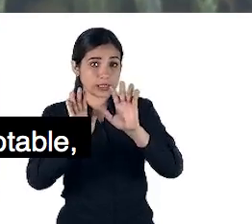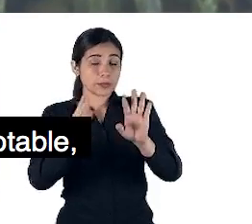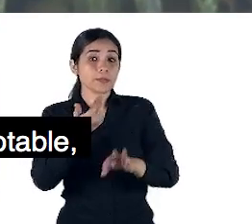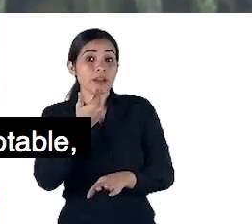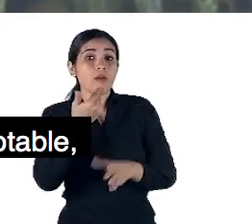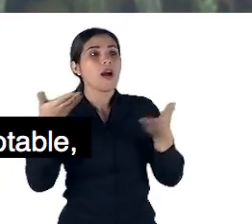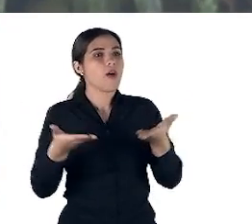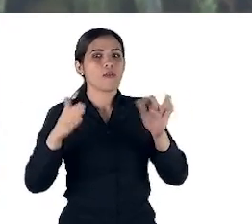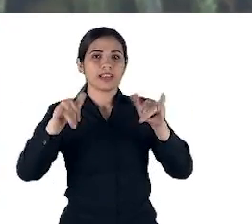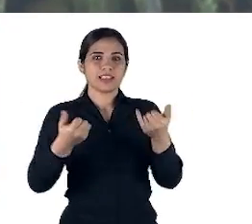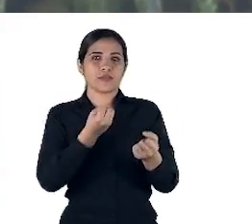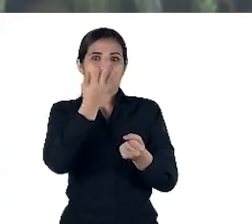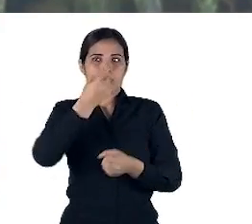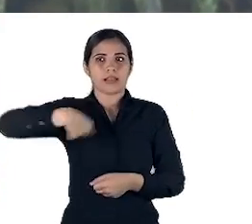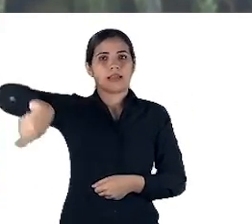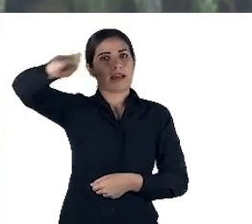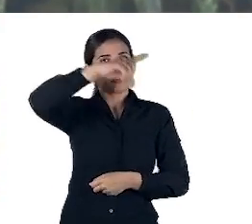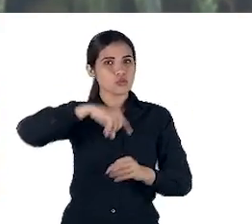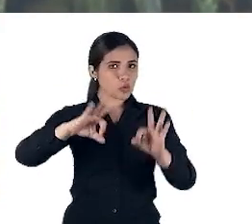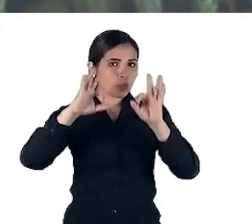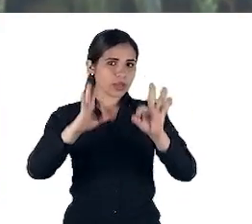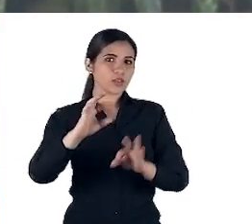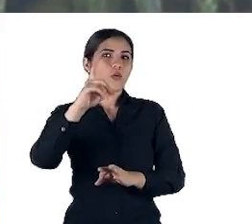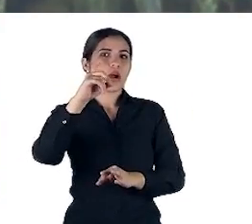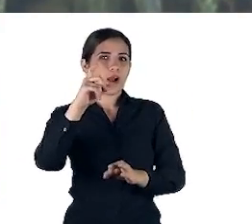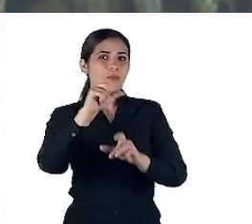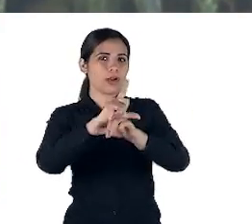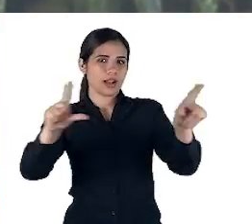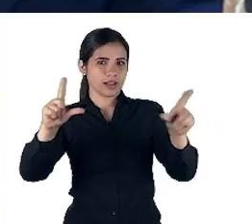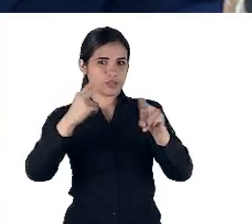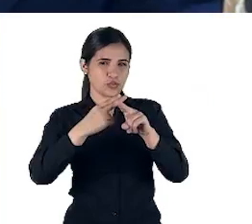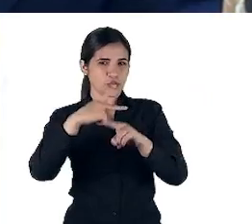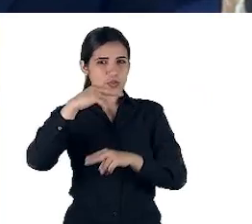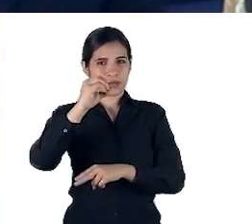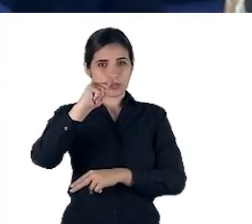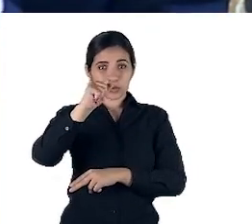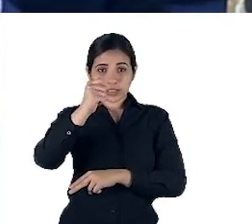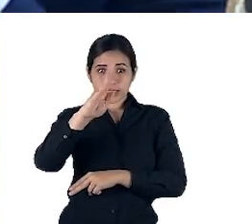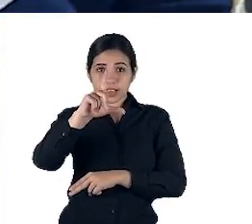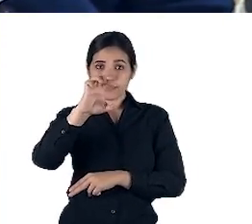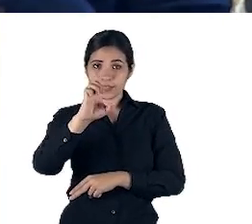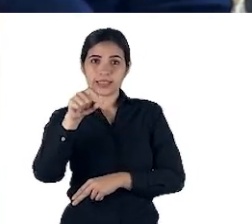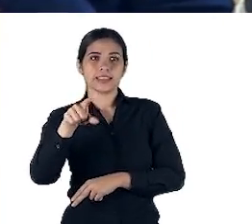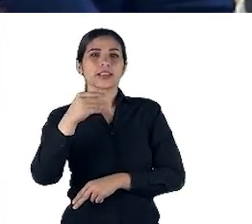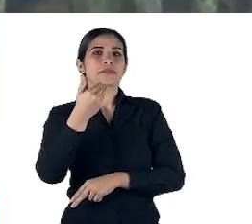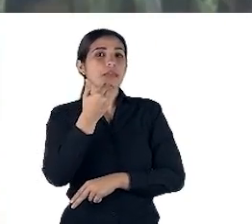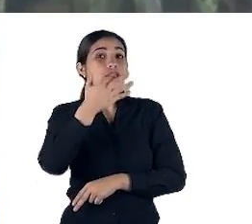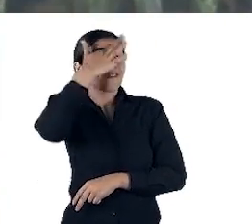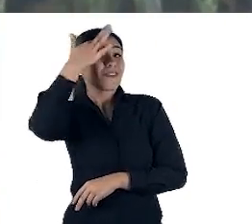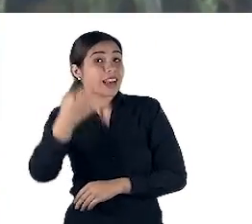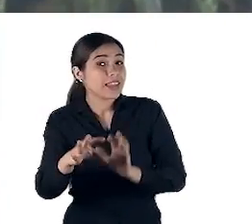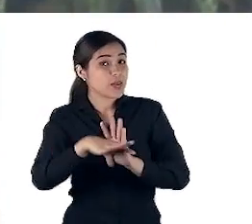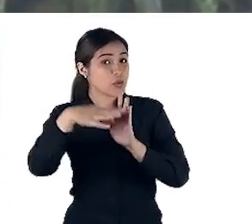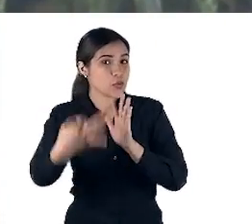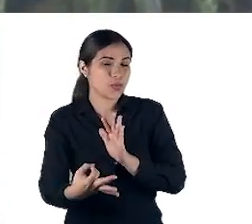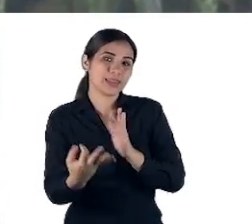potable, que ojalá fuera 100% potable. No, fuera más de un título, ¿verdad? Sí, pero hay que